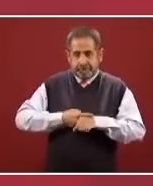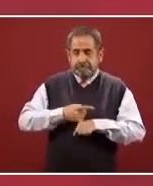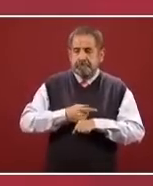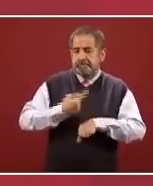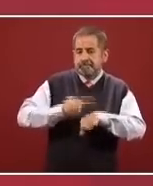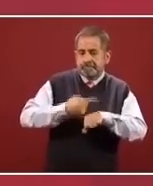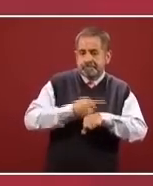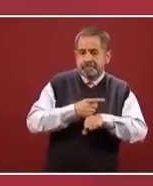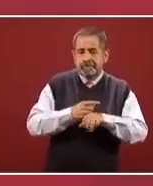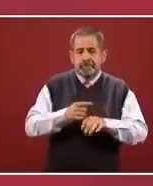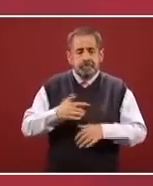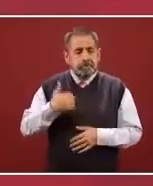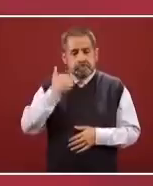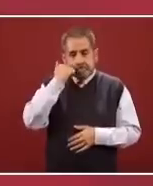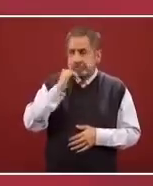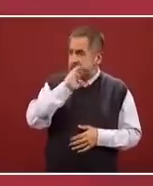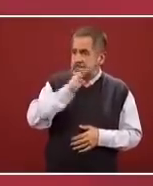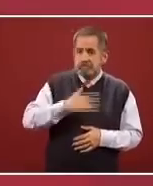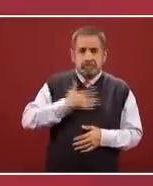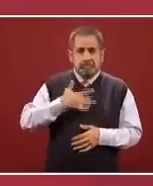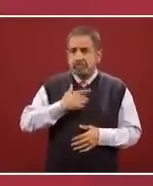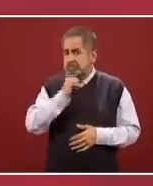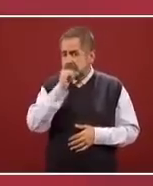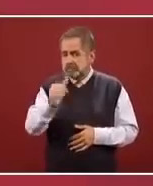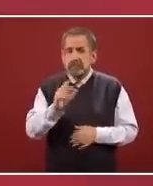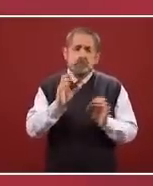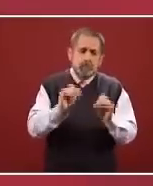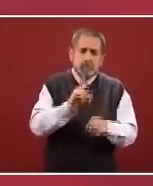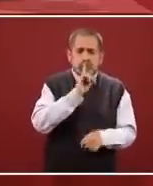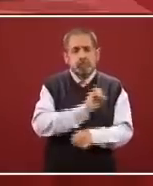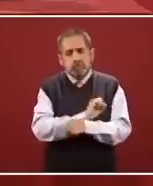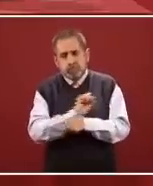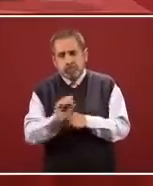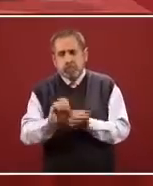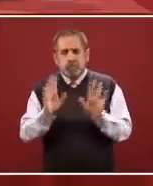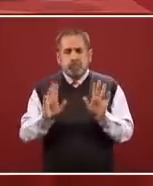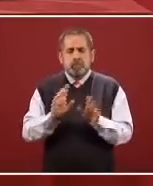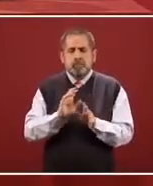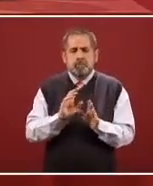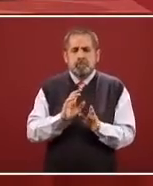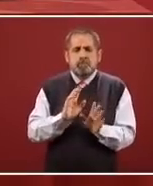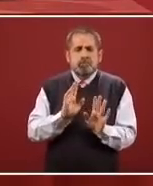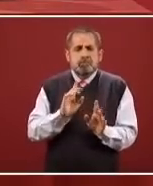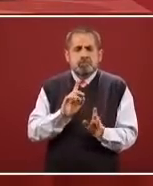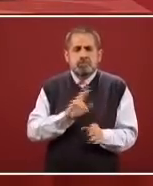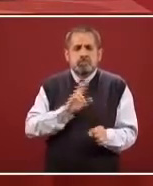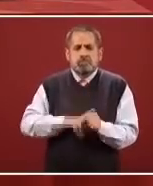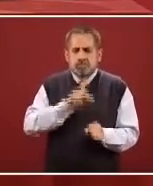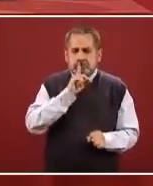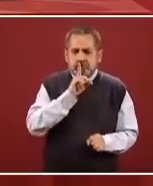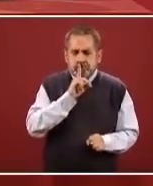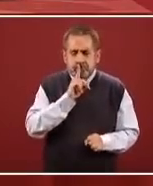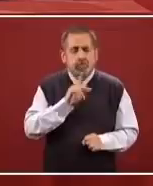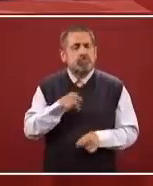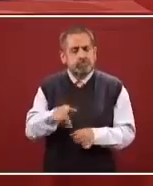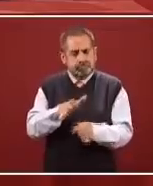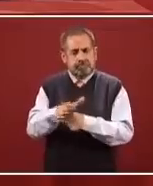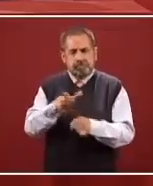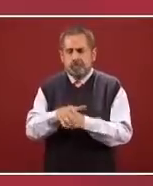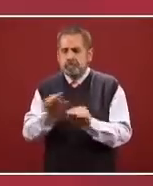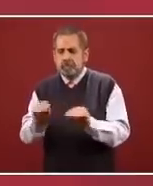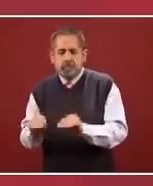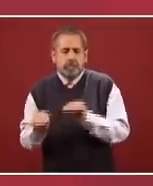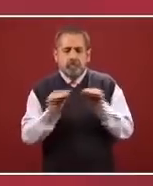enfermedad o asintomática, o leve, o moderada, y que puede ser atendido